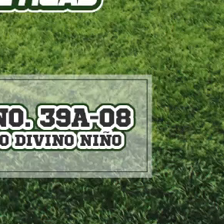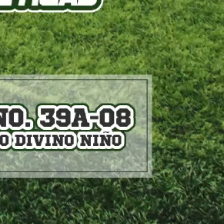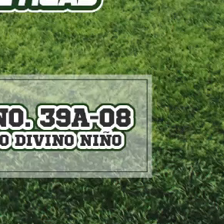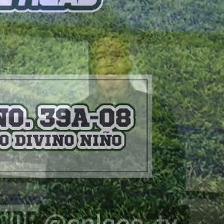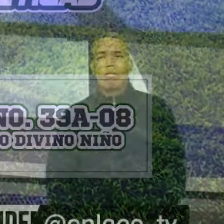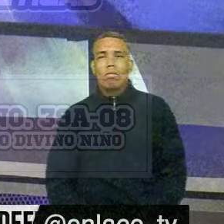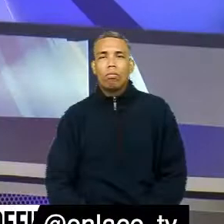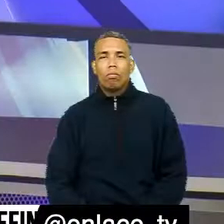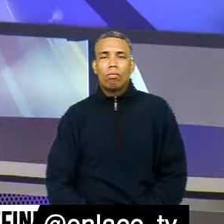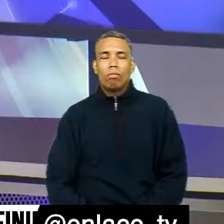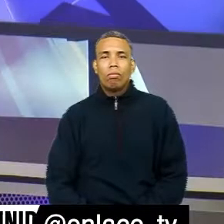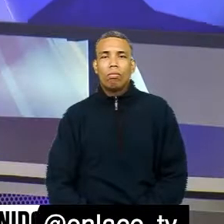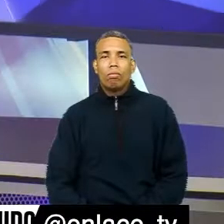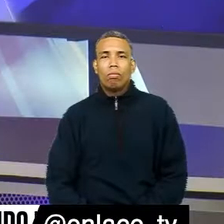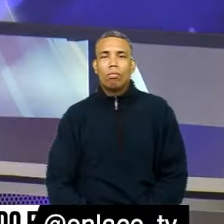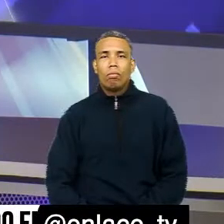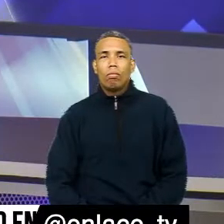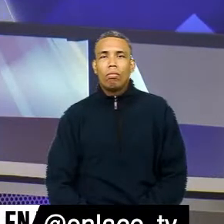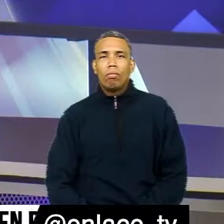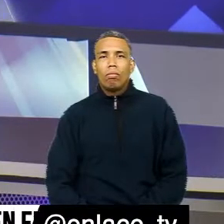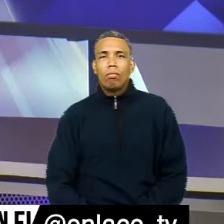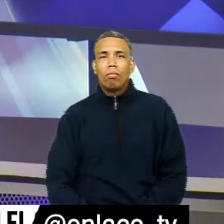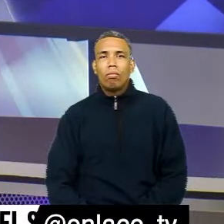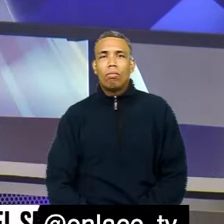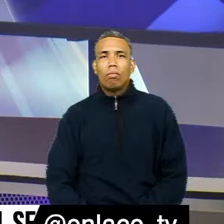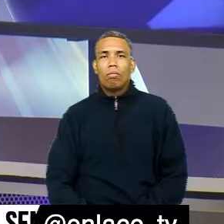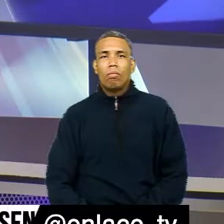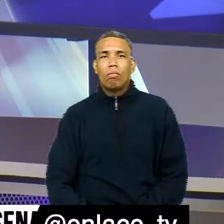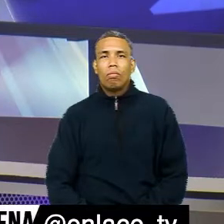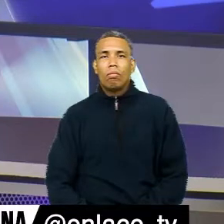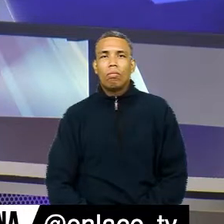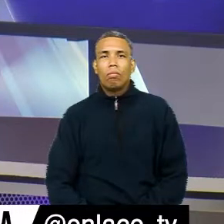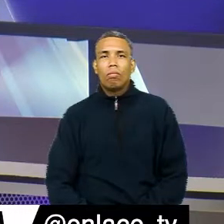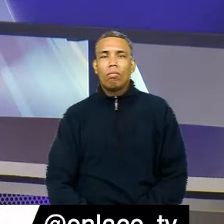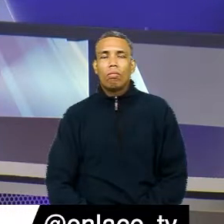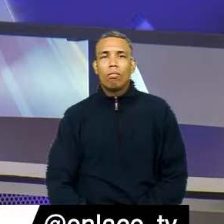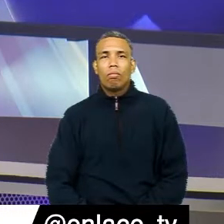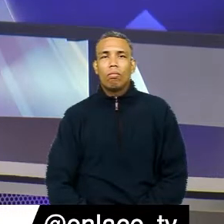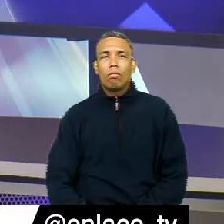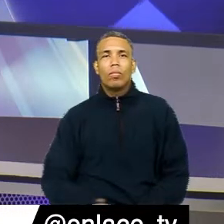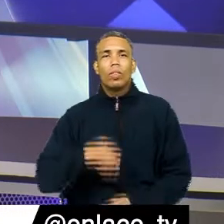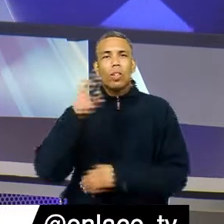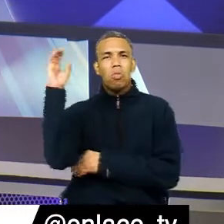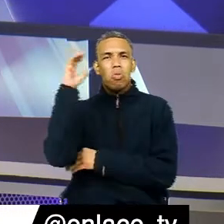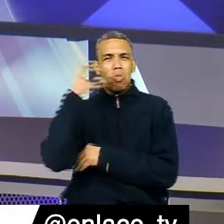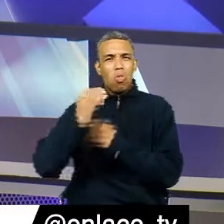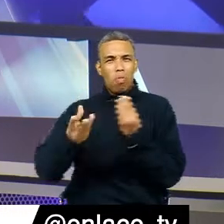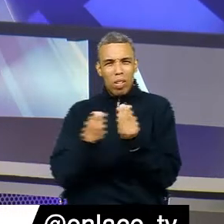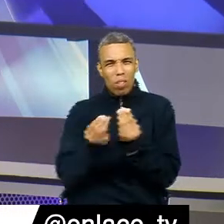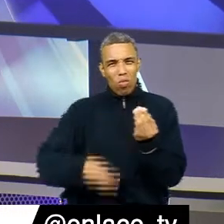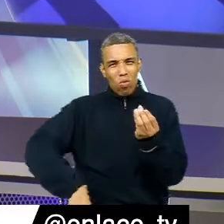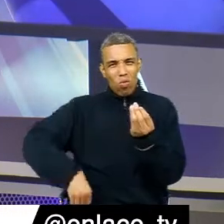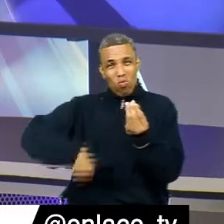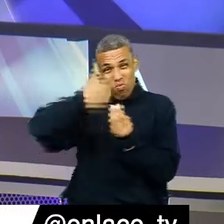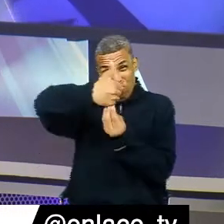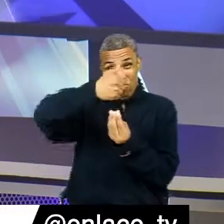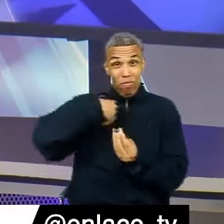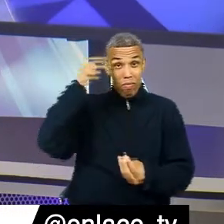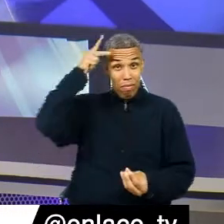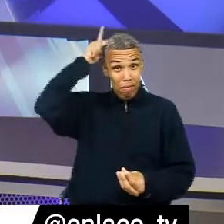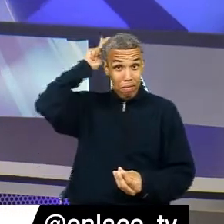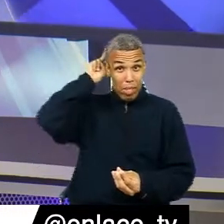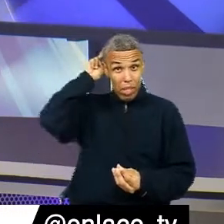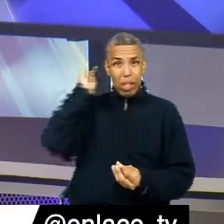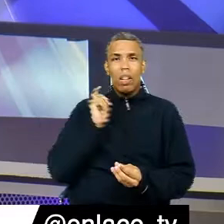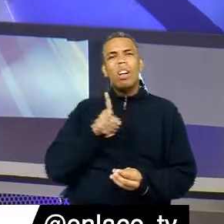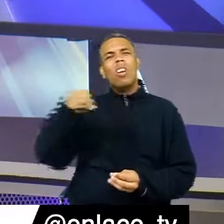Versalles. El director técnico de la Selección Colombia, José Néstor Pekerman, y algunos jugadores de la Selección Colombia se refirieron al